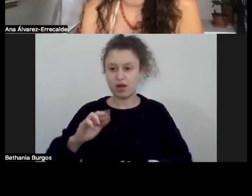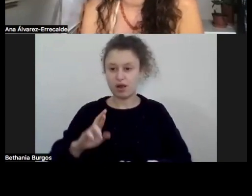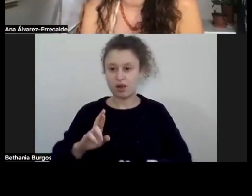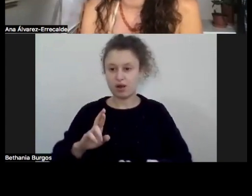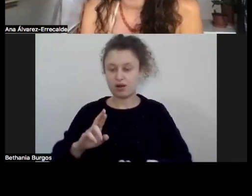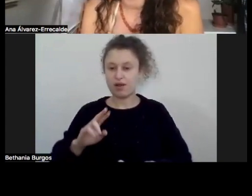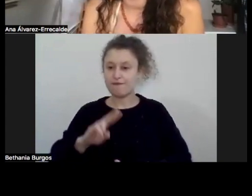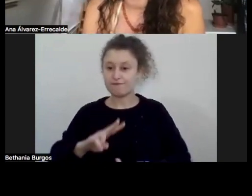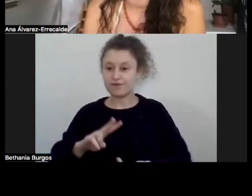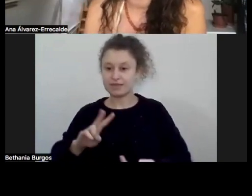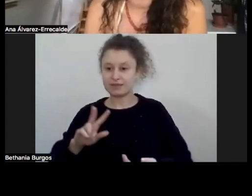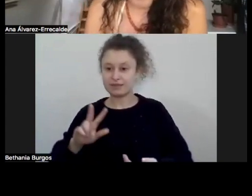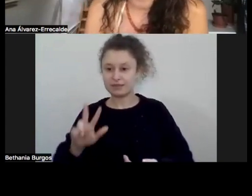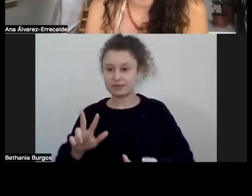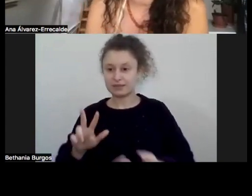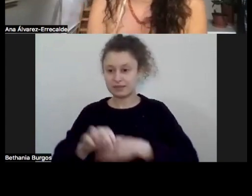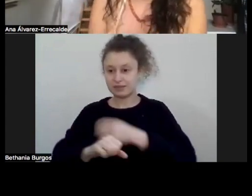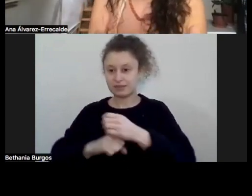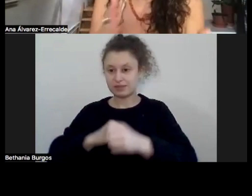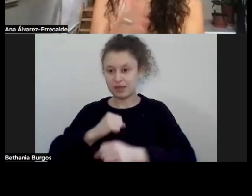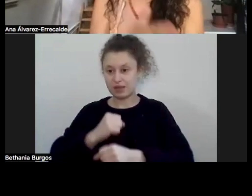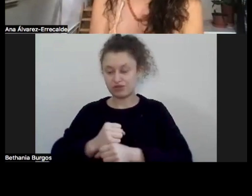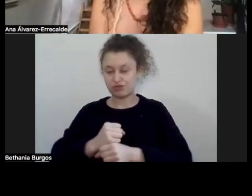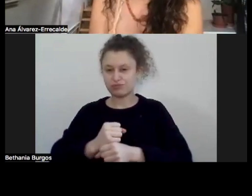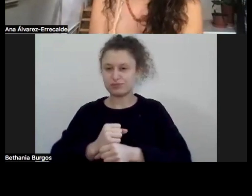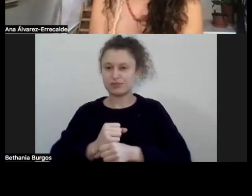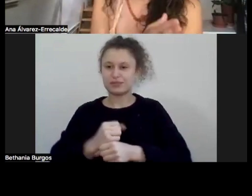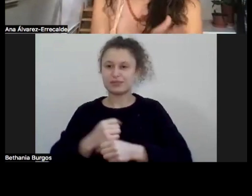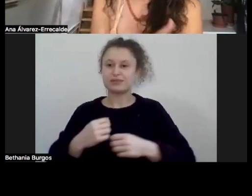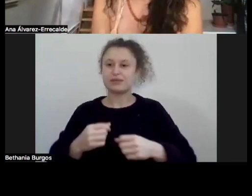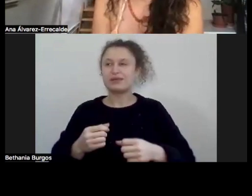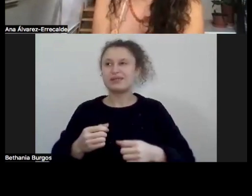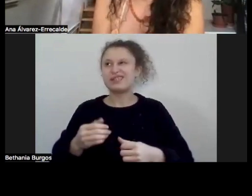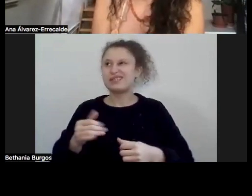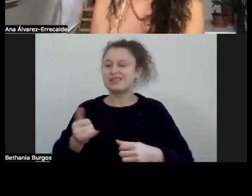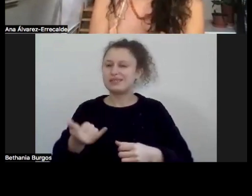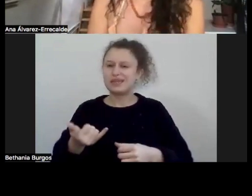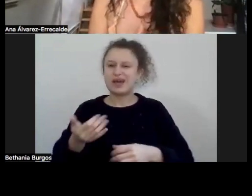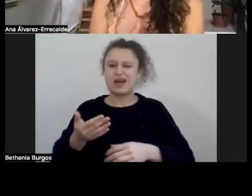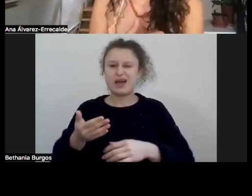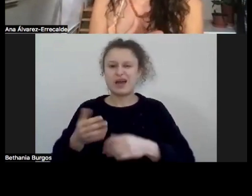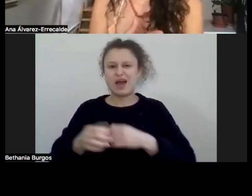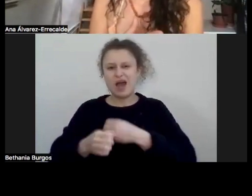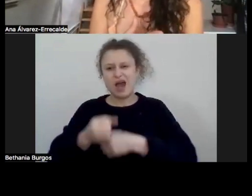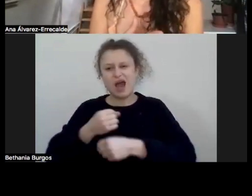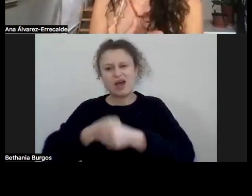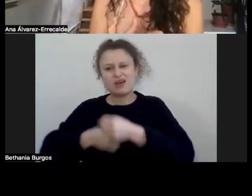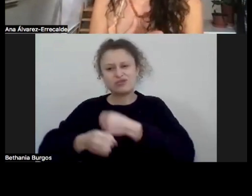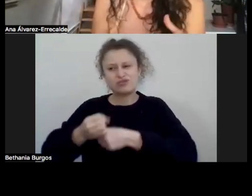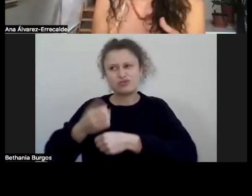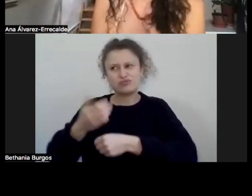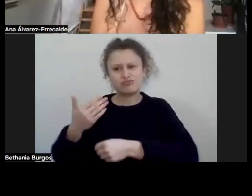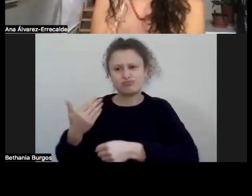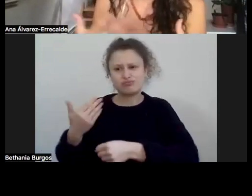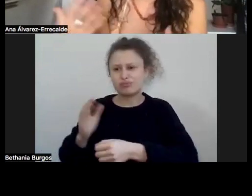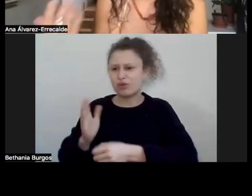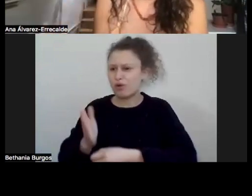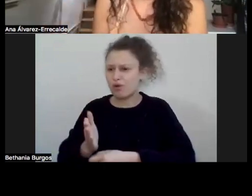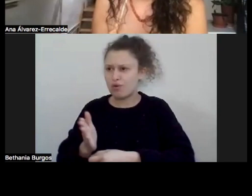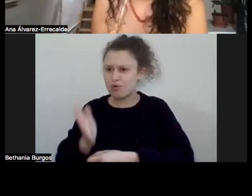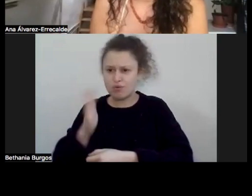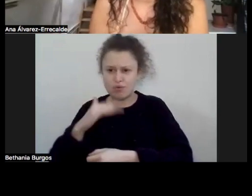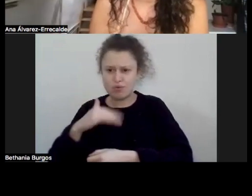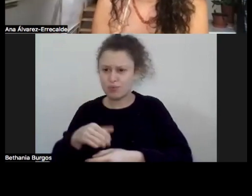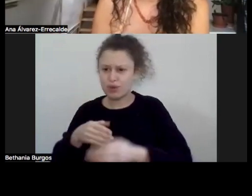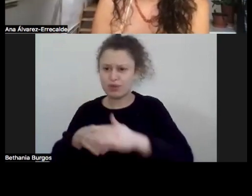años sin poder asistir a un centro de día, porque en el momento en que termina la escuela, eh, los centros de